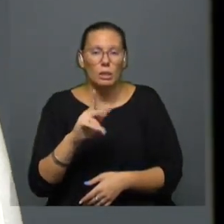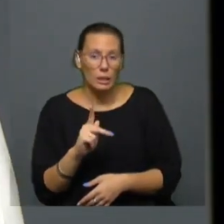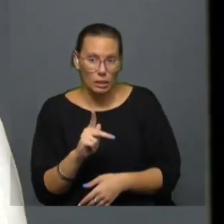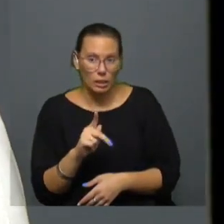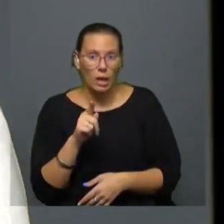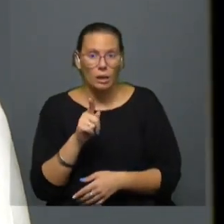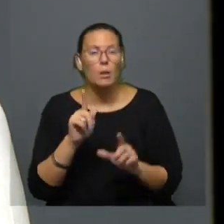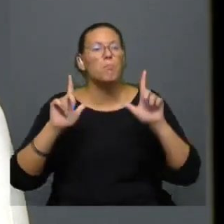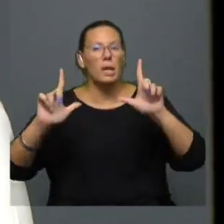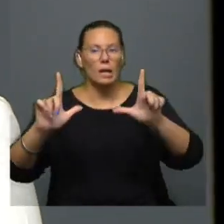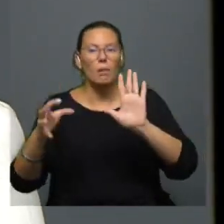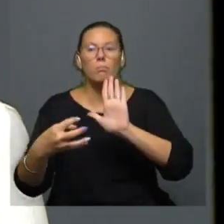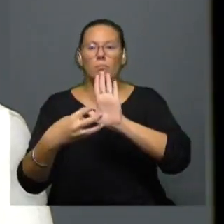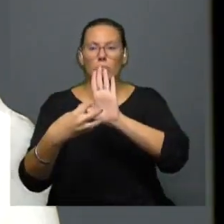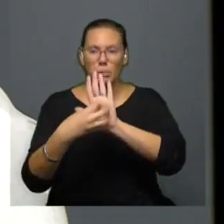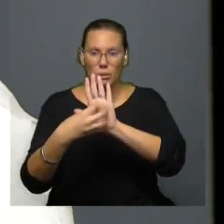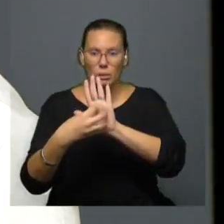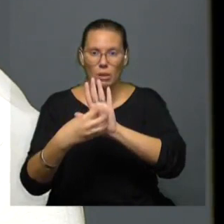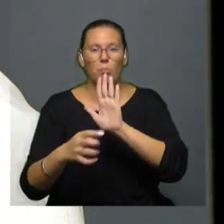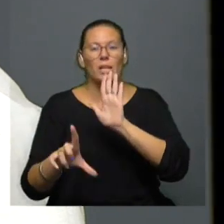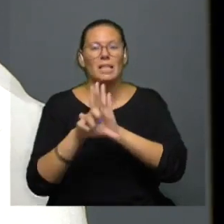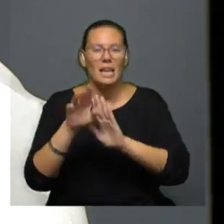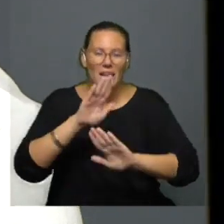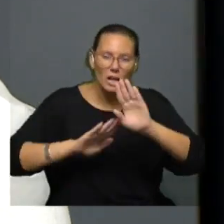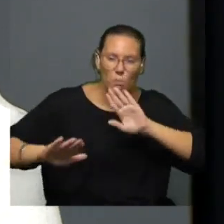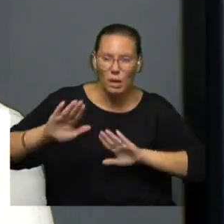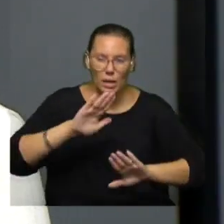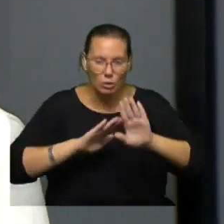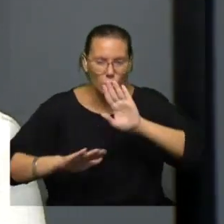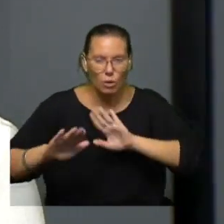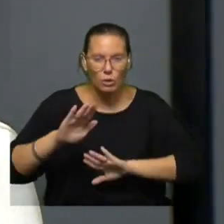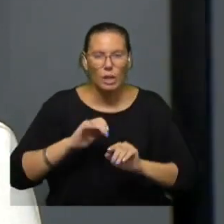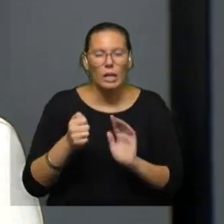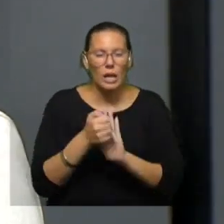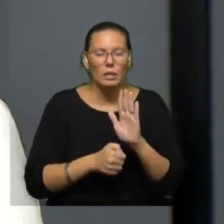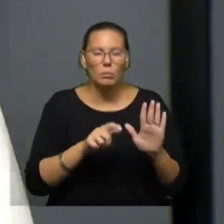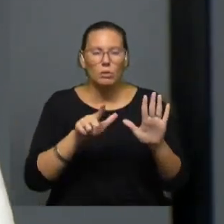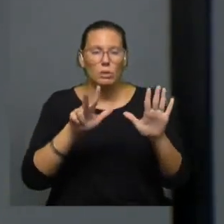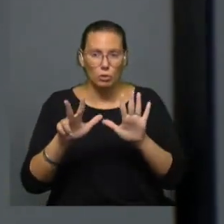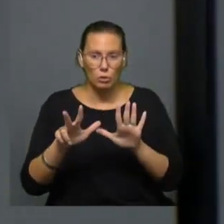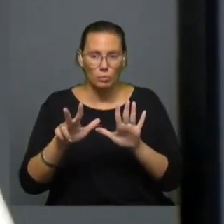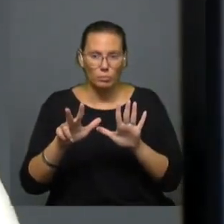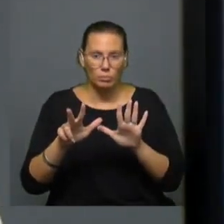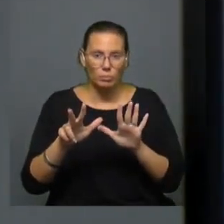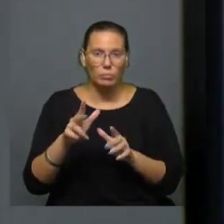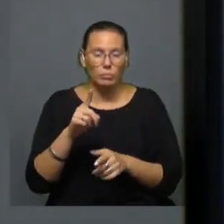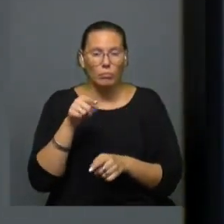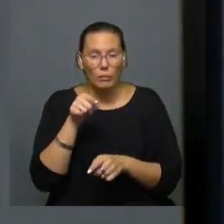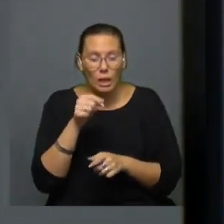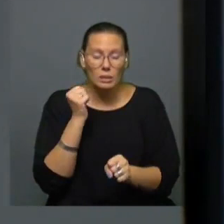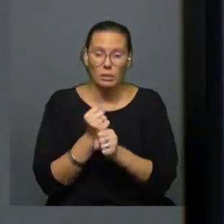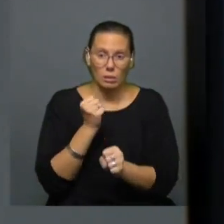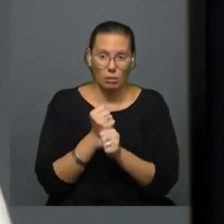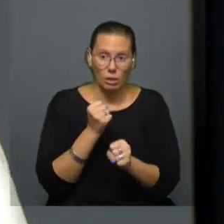se puso una placa uh-huh. por parte de esa ley reparatoria y su artículo 7 y 8. Es decir, y todo ese